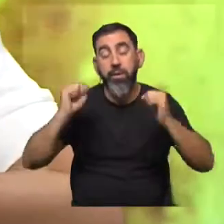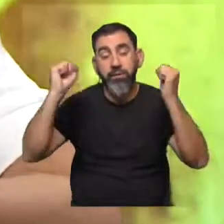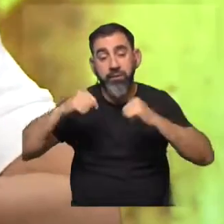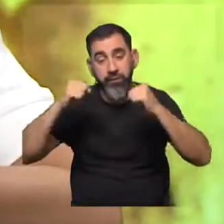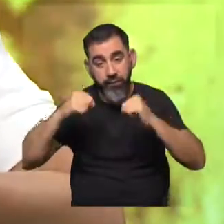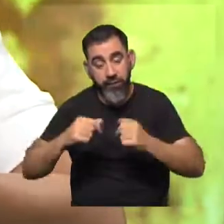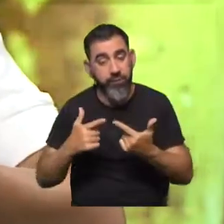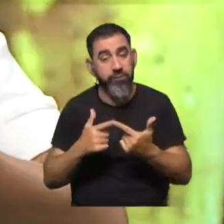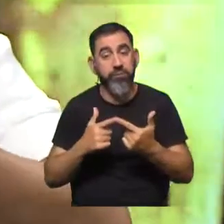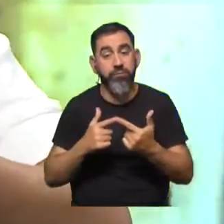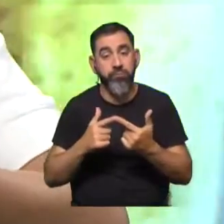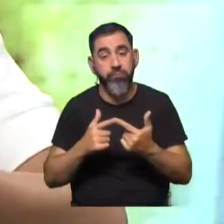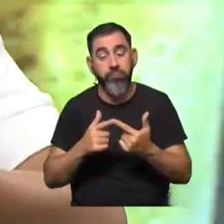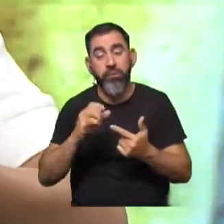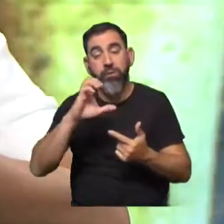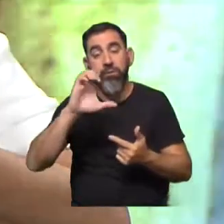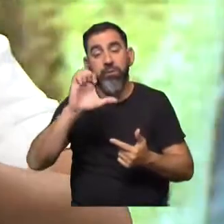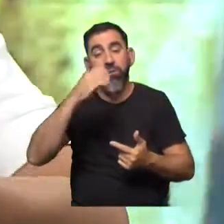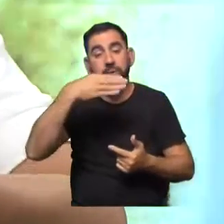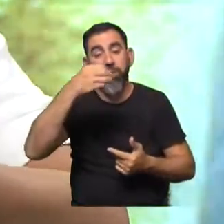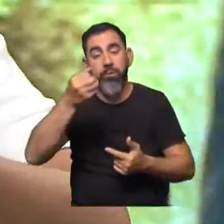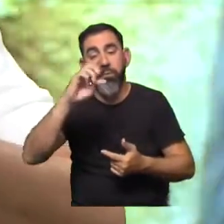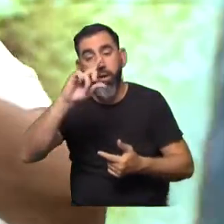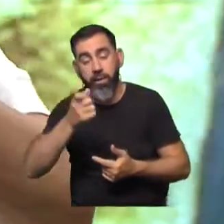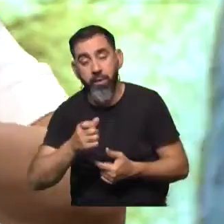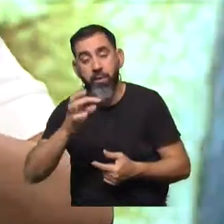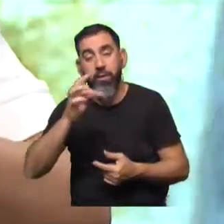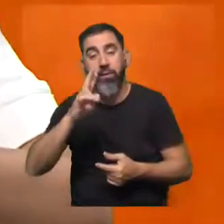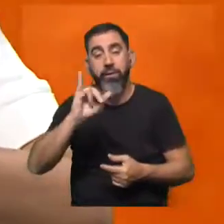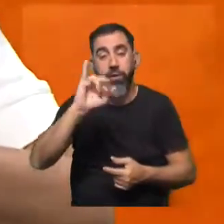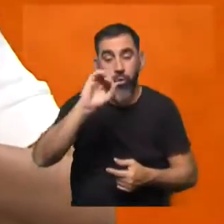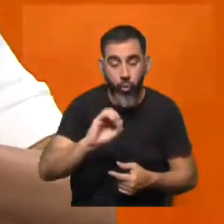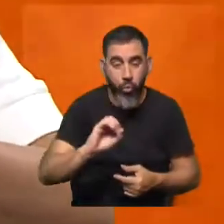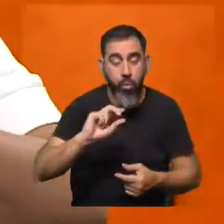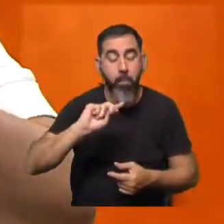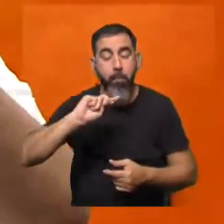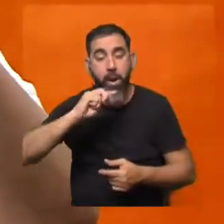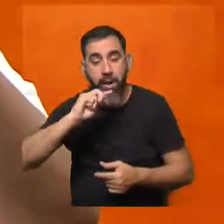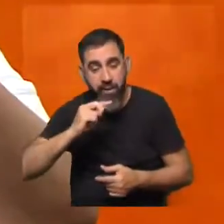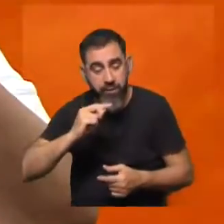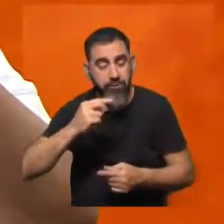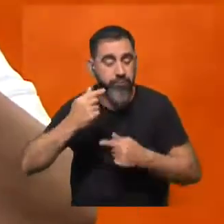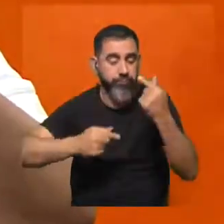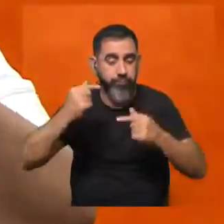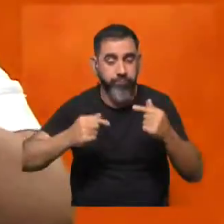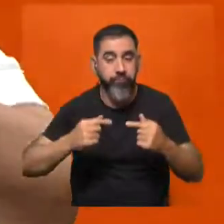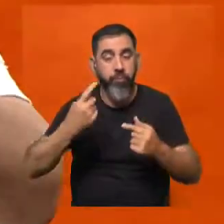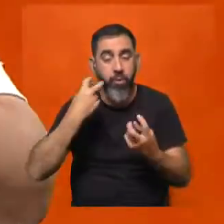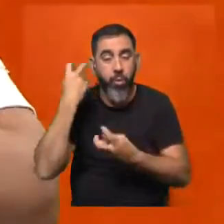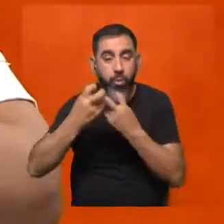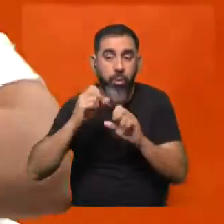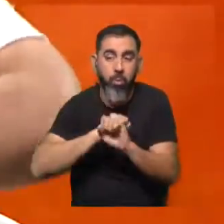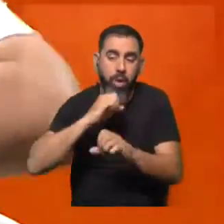cervecerías, aislamiento a partir de cebada, de trigo, de maíz, diversificar, pero en esa búsqueda se te puede